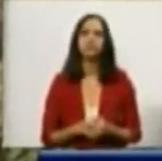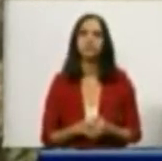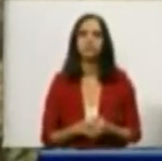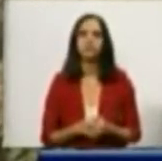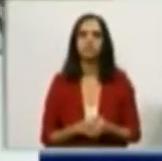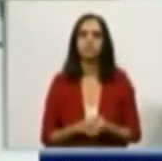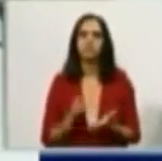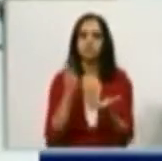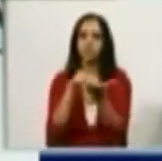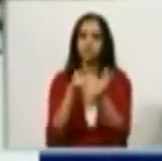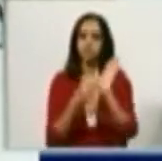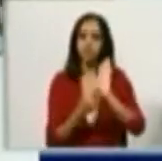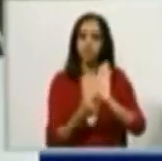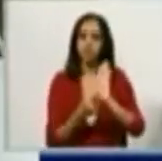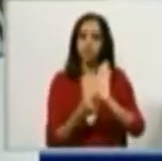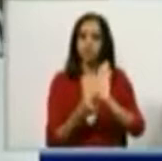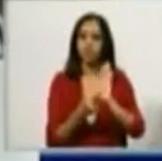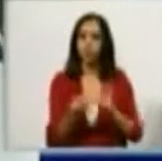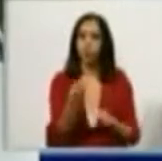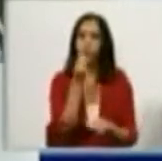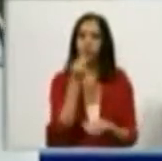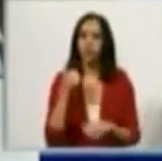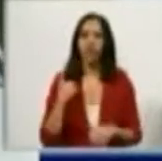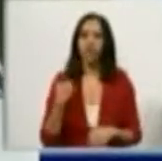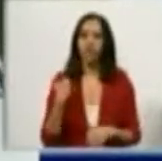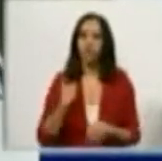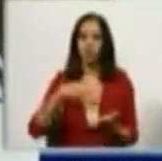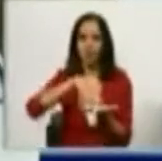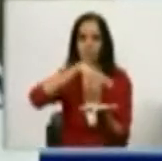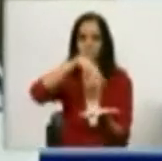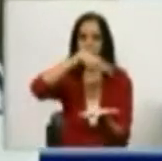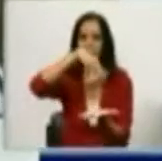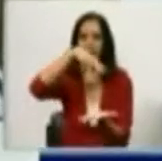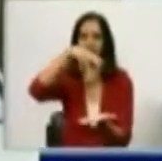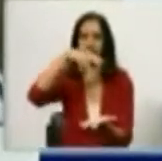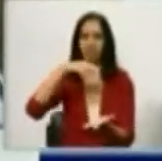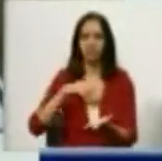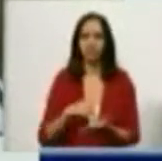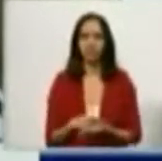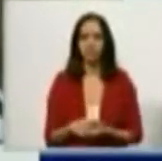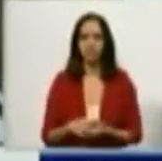Quítame comiendo en Argentina una espaguetada ahí